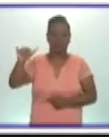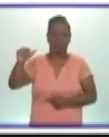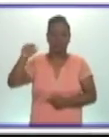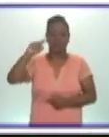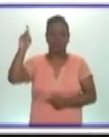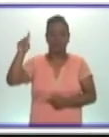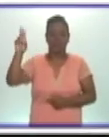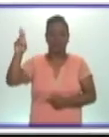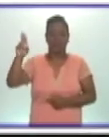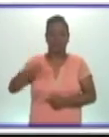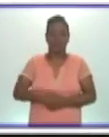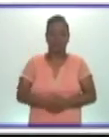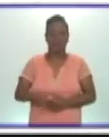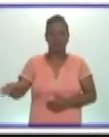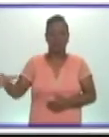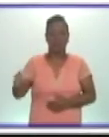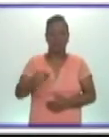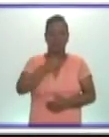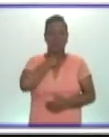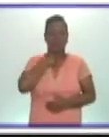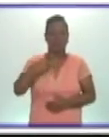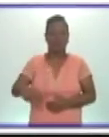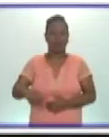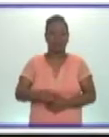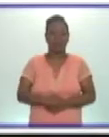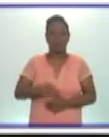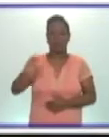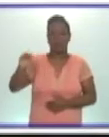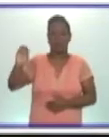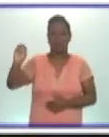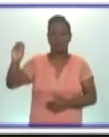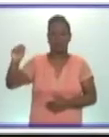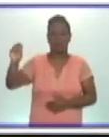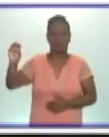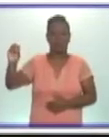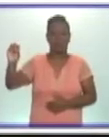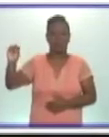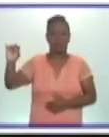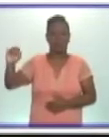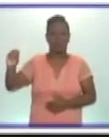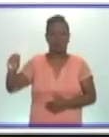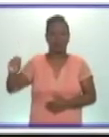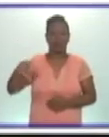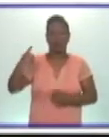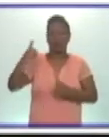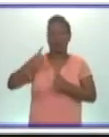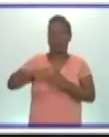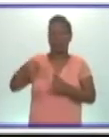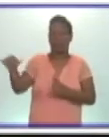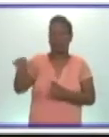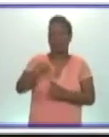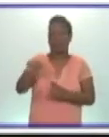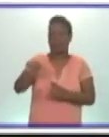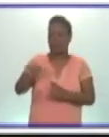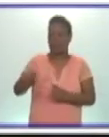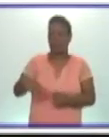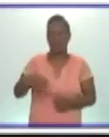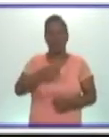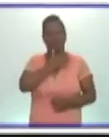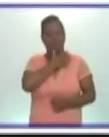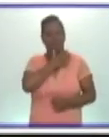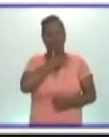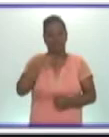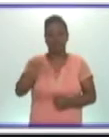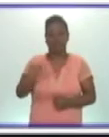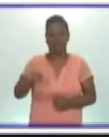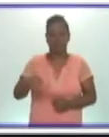Todos estos son ejemplos de monomios. Los términos semejantes son aquellos monomios que están acompañados por la misma literal elevada a la